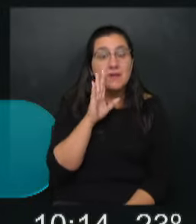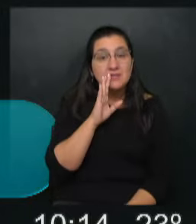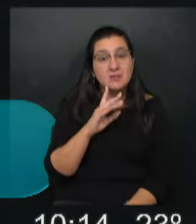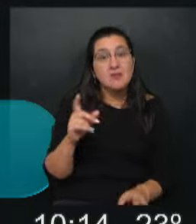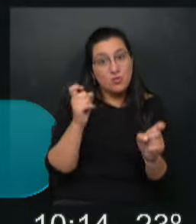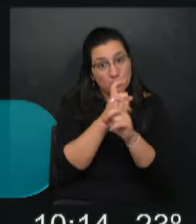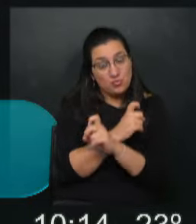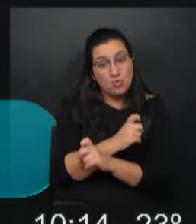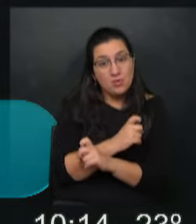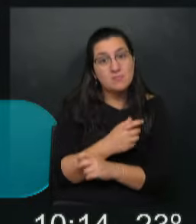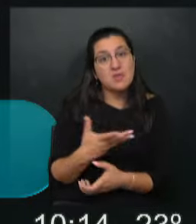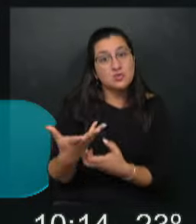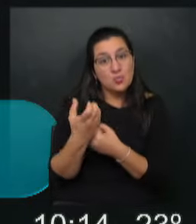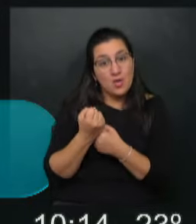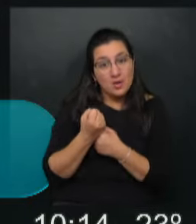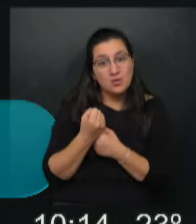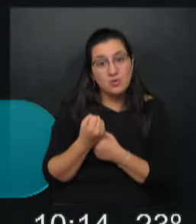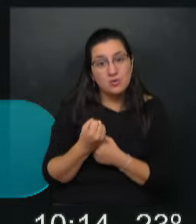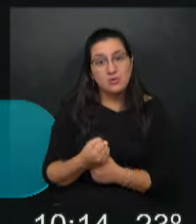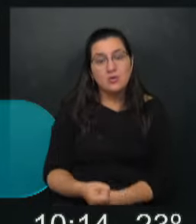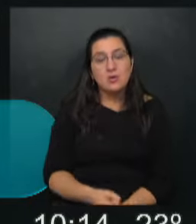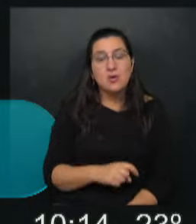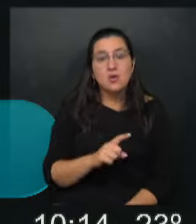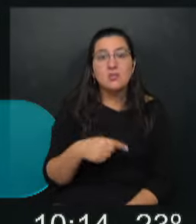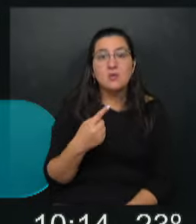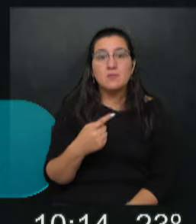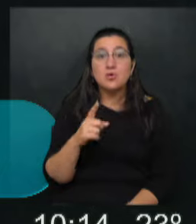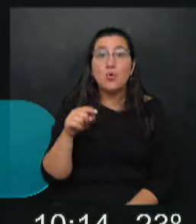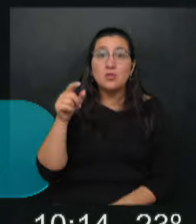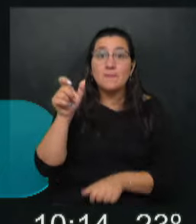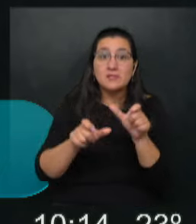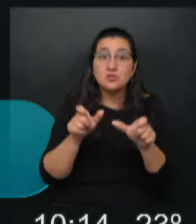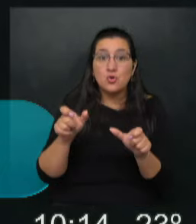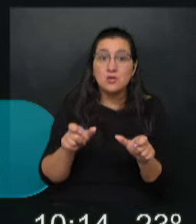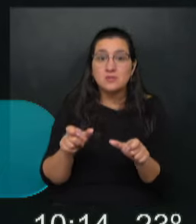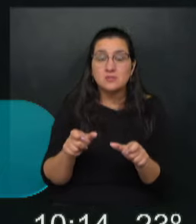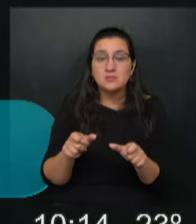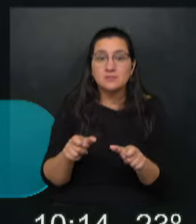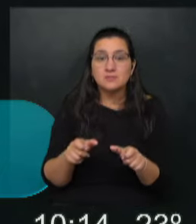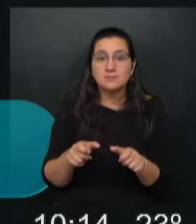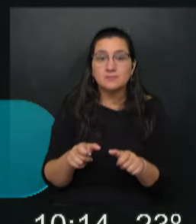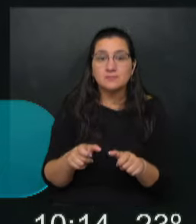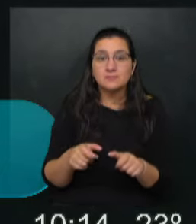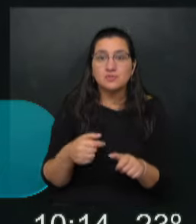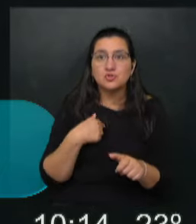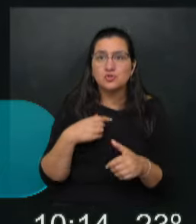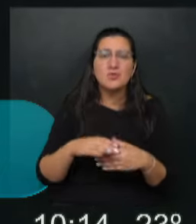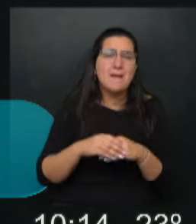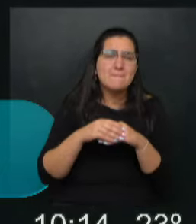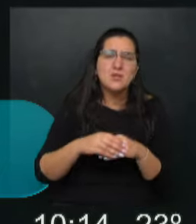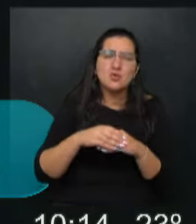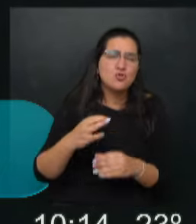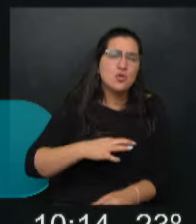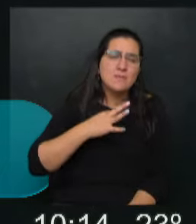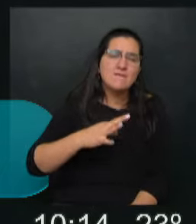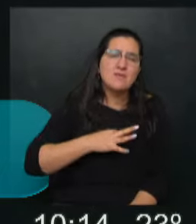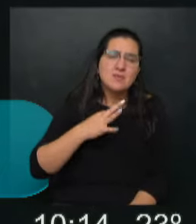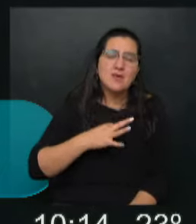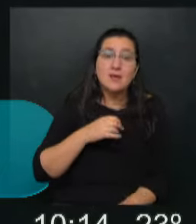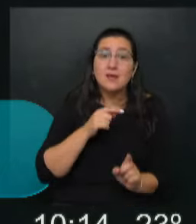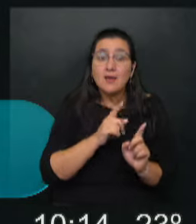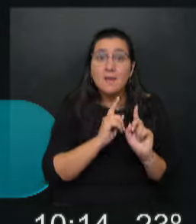mis hermanas, ni que hablar. Y luego mis pares también, ¿no? Que a mí me ha pasado de tener un amigo de toda la vida que él estaba pasando por lo